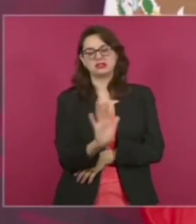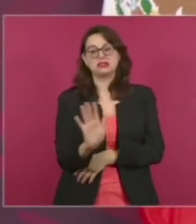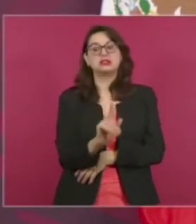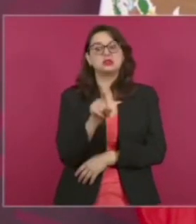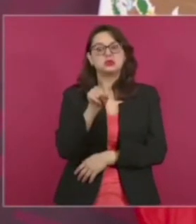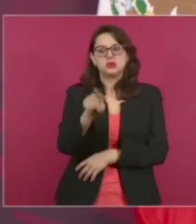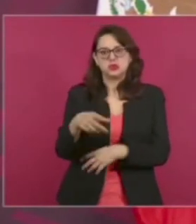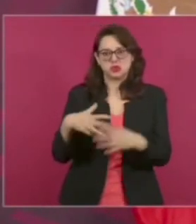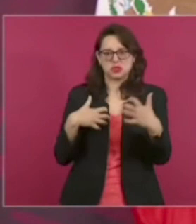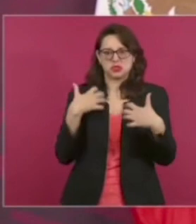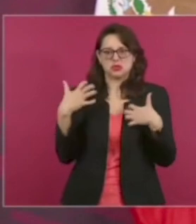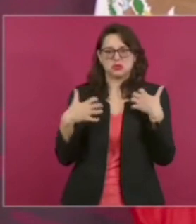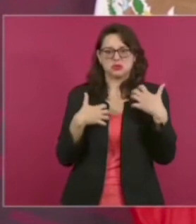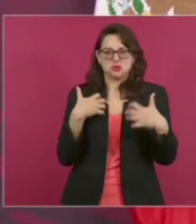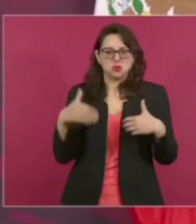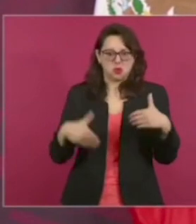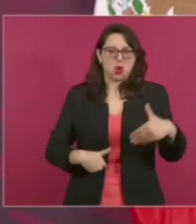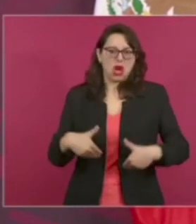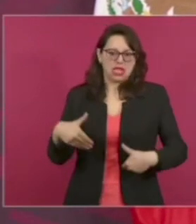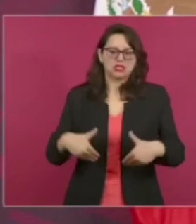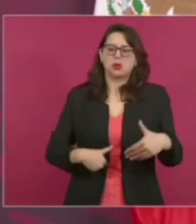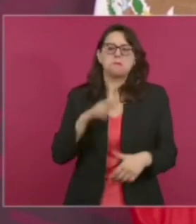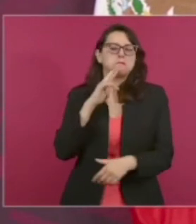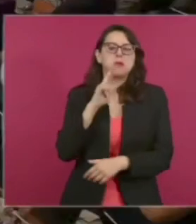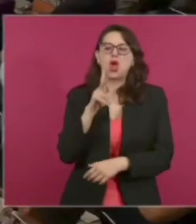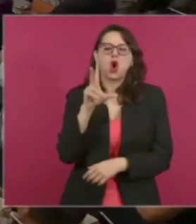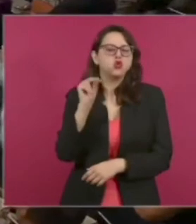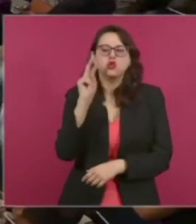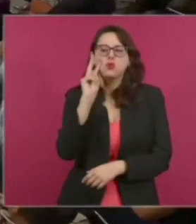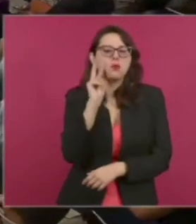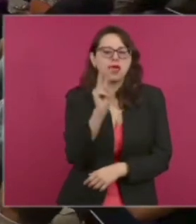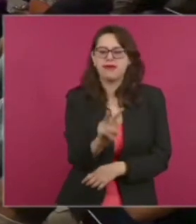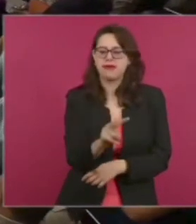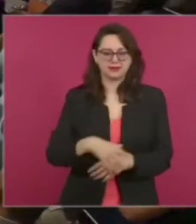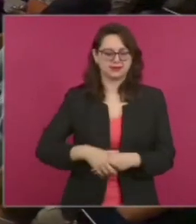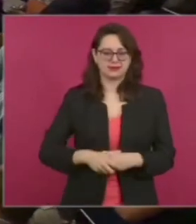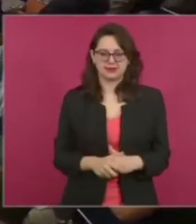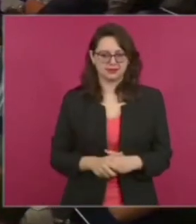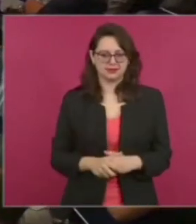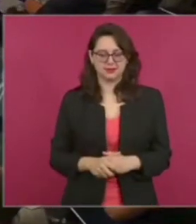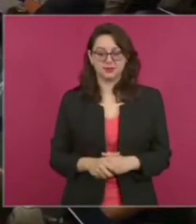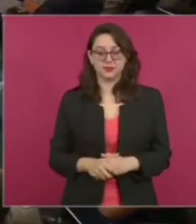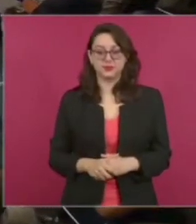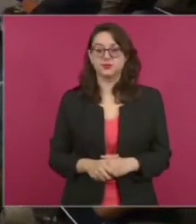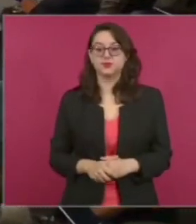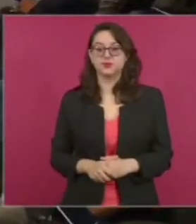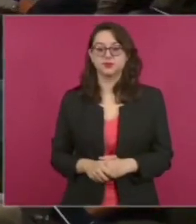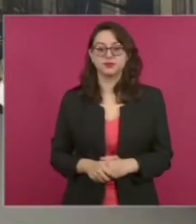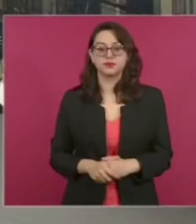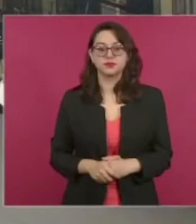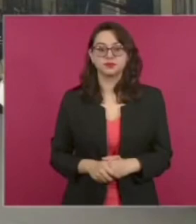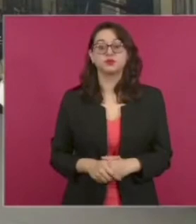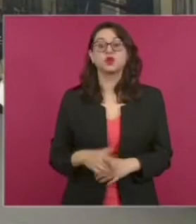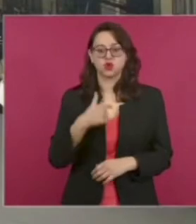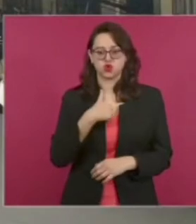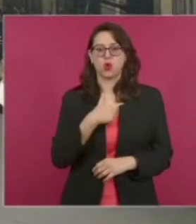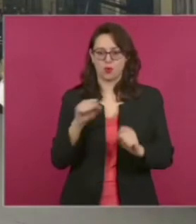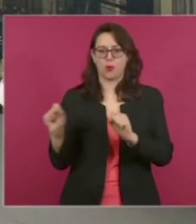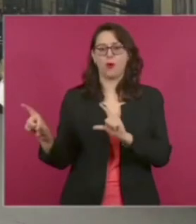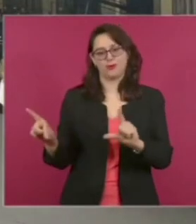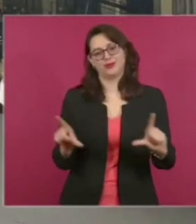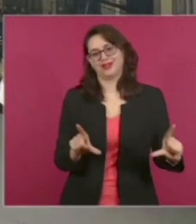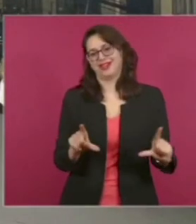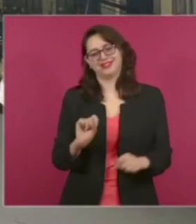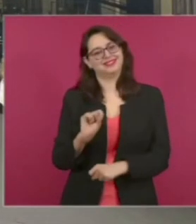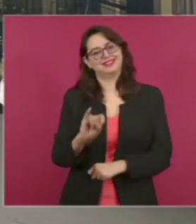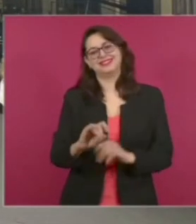puede afectar. ¿Eso es lo que van a poner? ¿Eh? ¿Es lo que van a poner? Lo voy a poner yo.